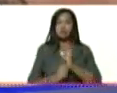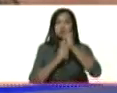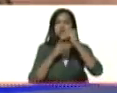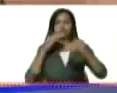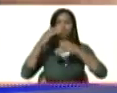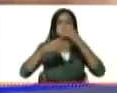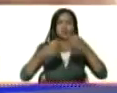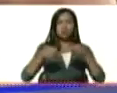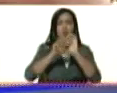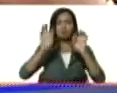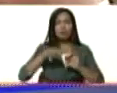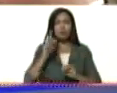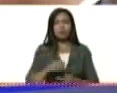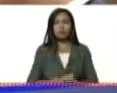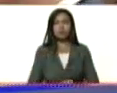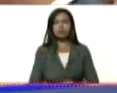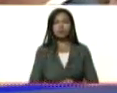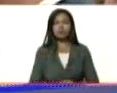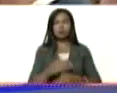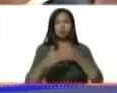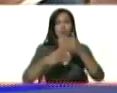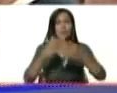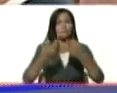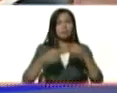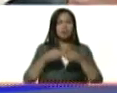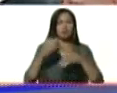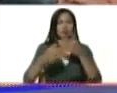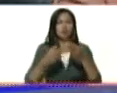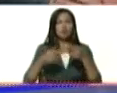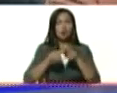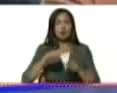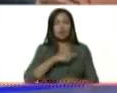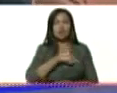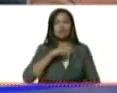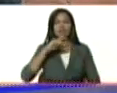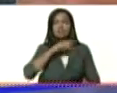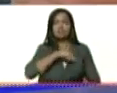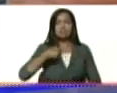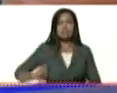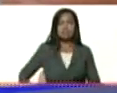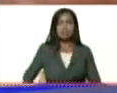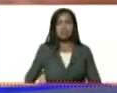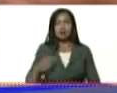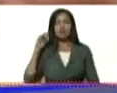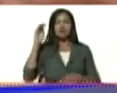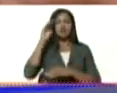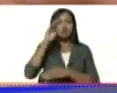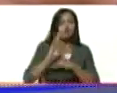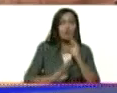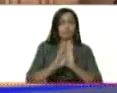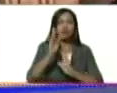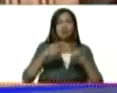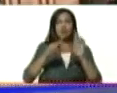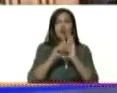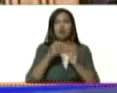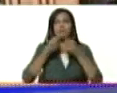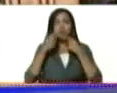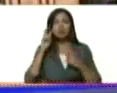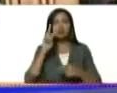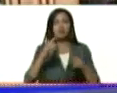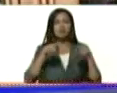lejos. Y paso a paso, poco a poco, China va a llegar más lejos aún. Se pierde de